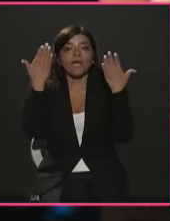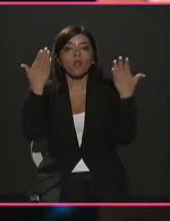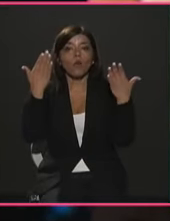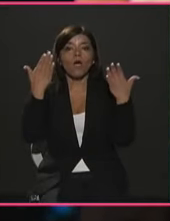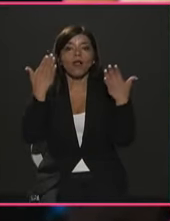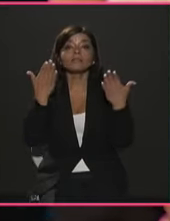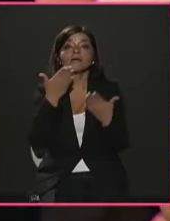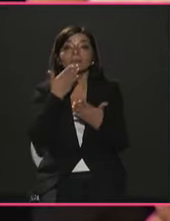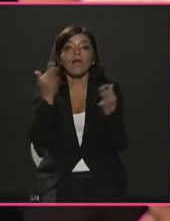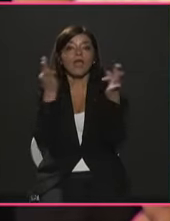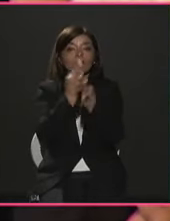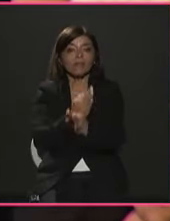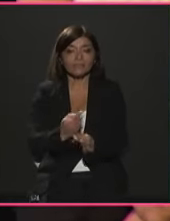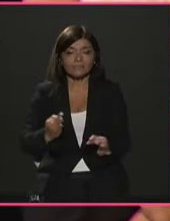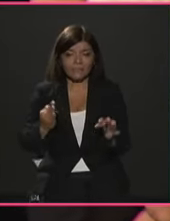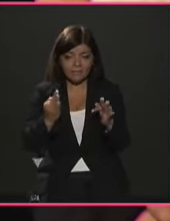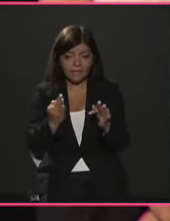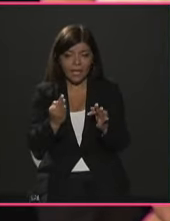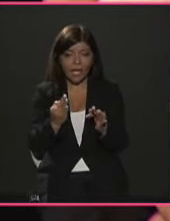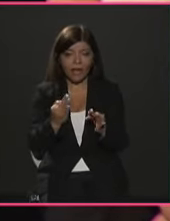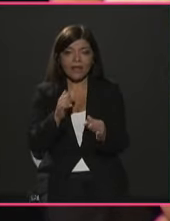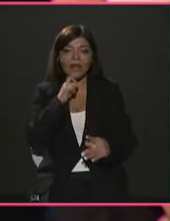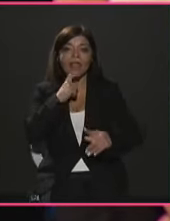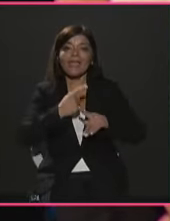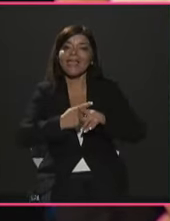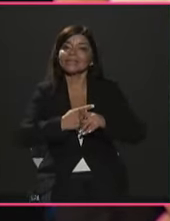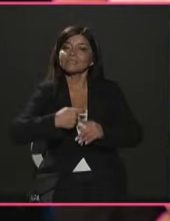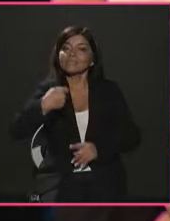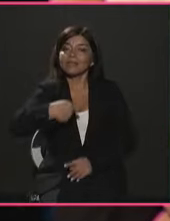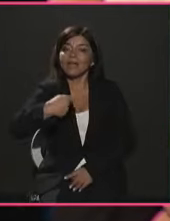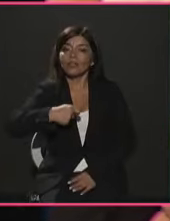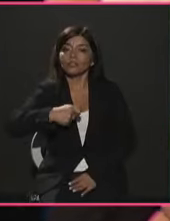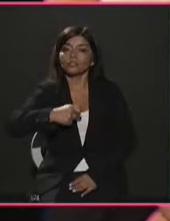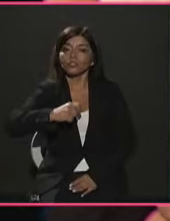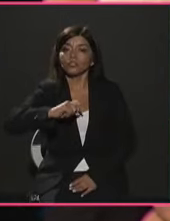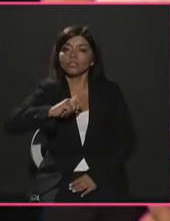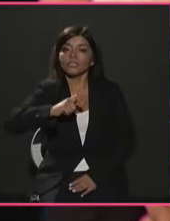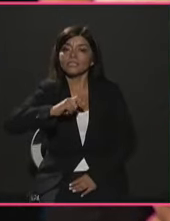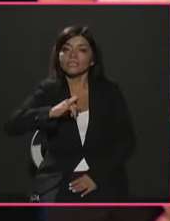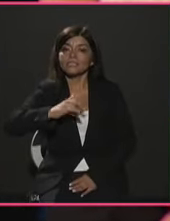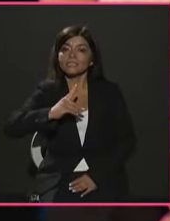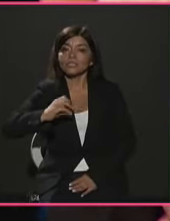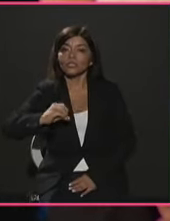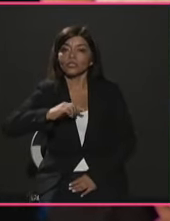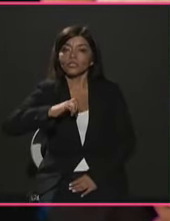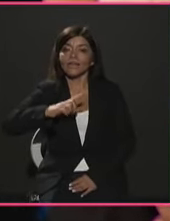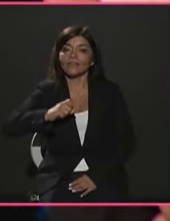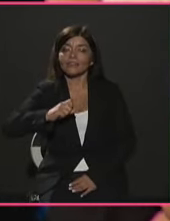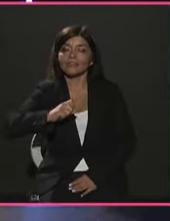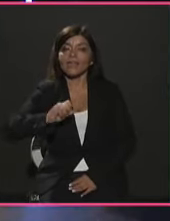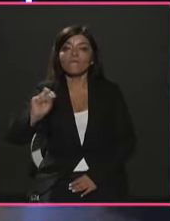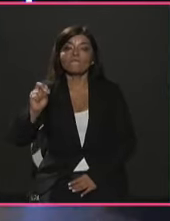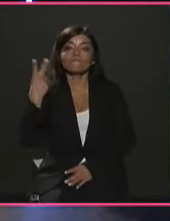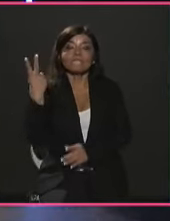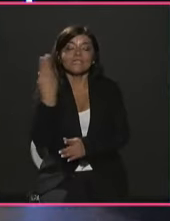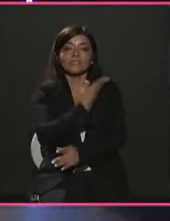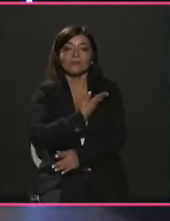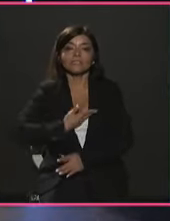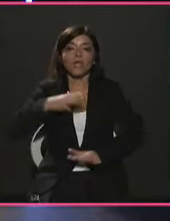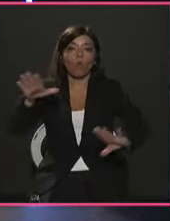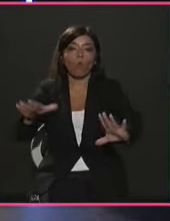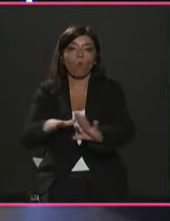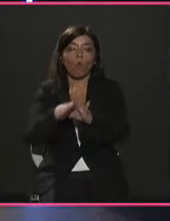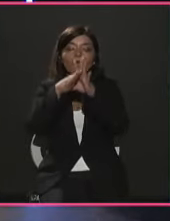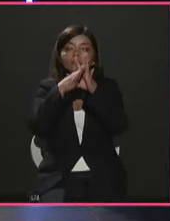felicitar a el ex senador guío girardi por vicepresidente de la fundación encuentros del futuro por